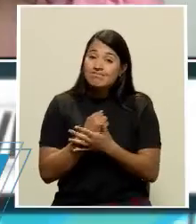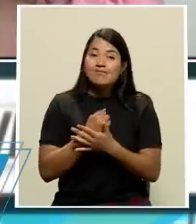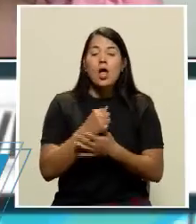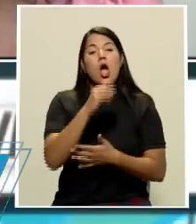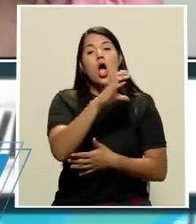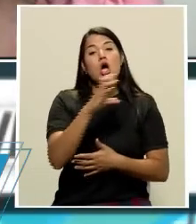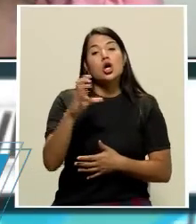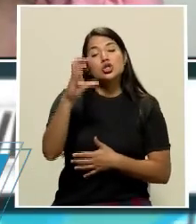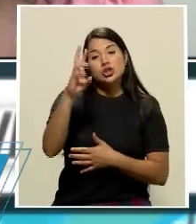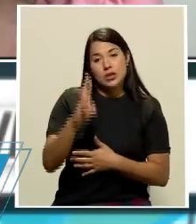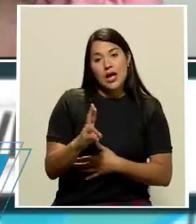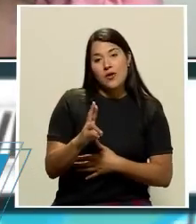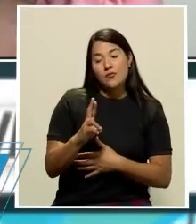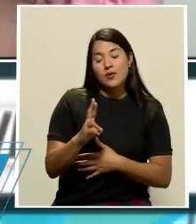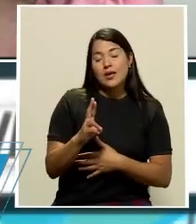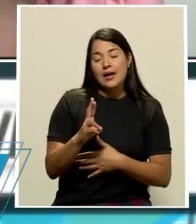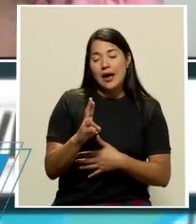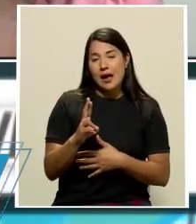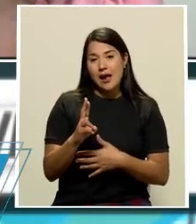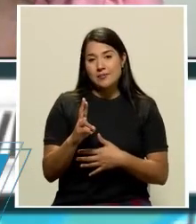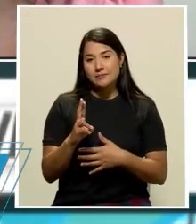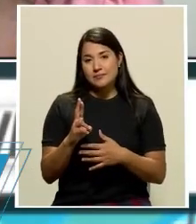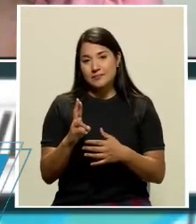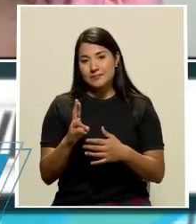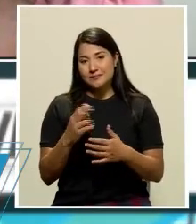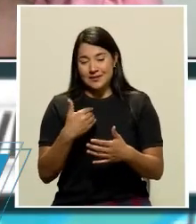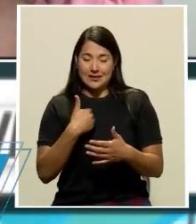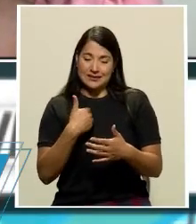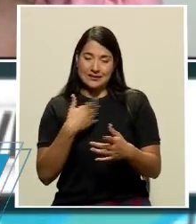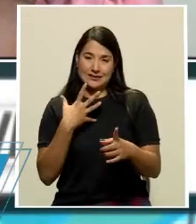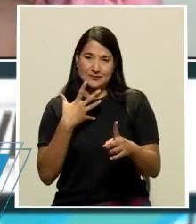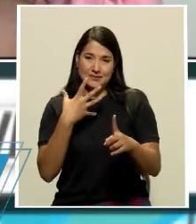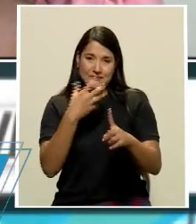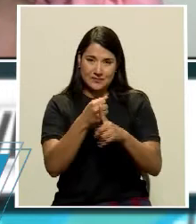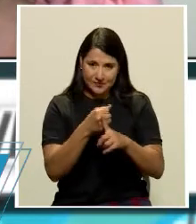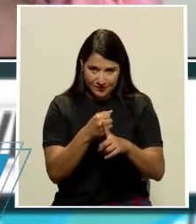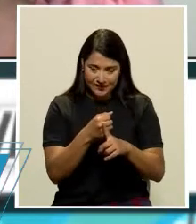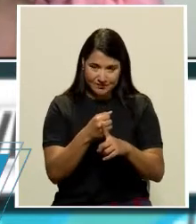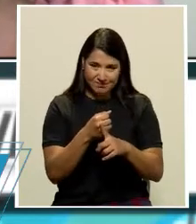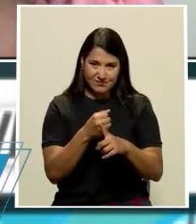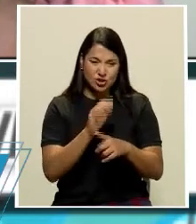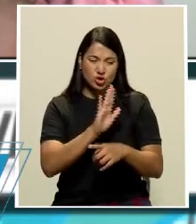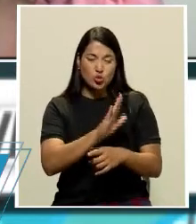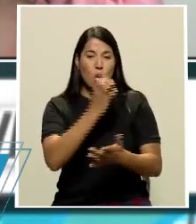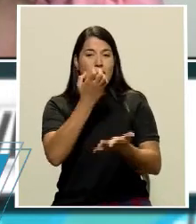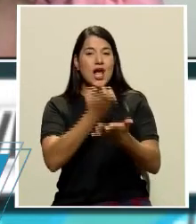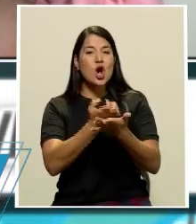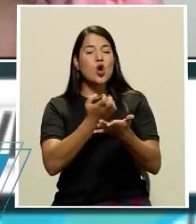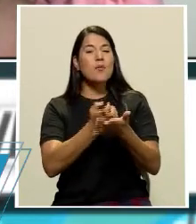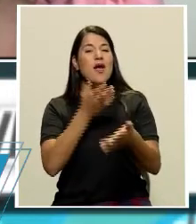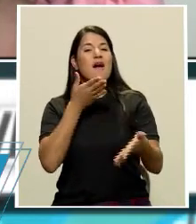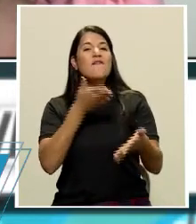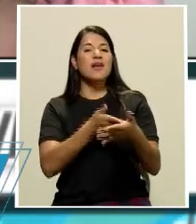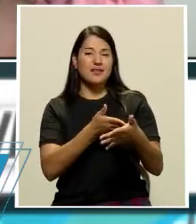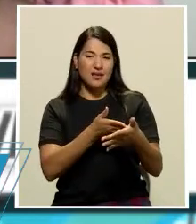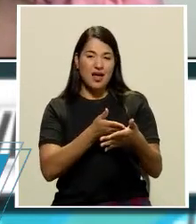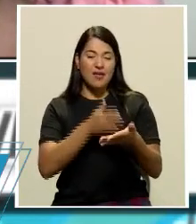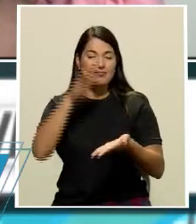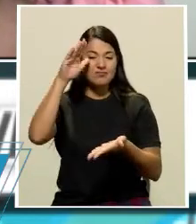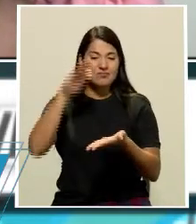lastimosamente que Costa Rica tenga un impacto de una contracción del ingreso per cápita de